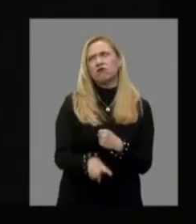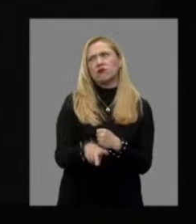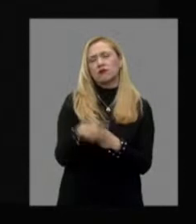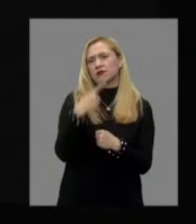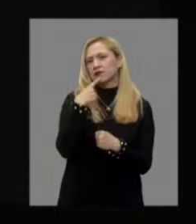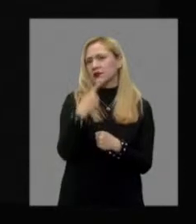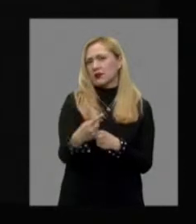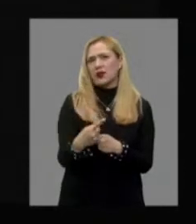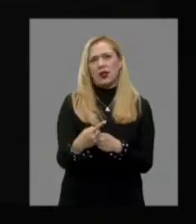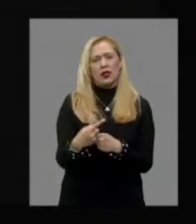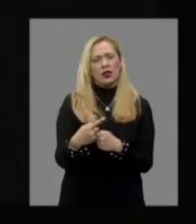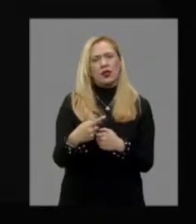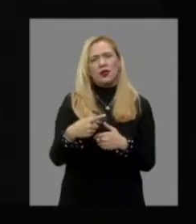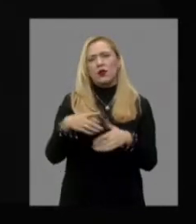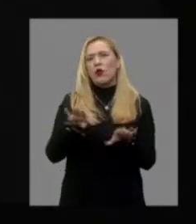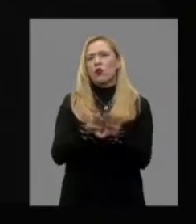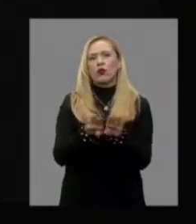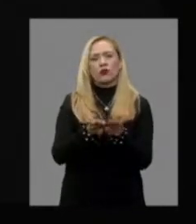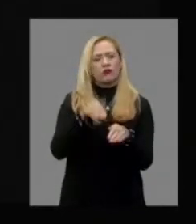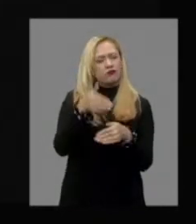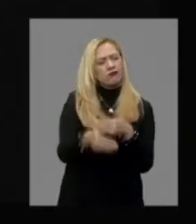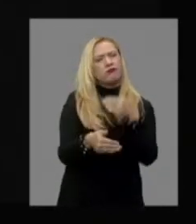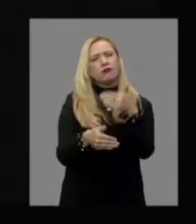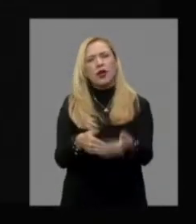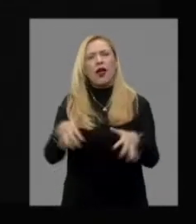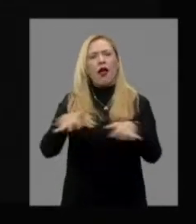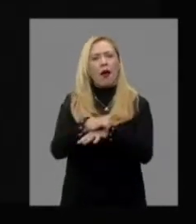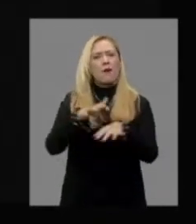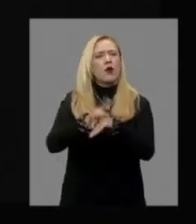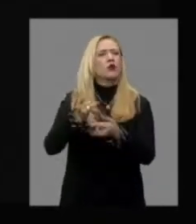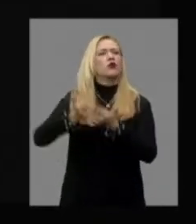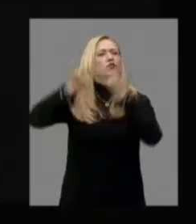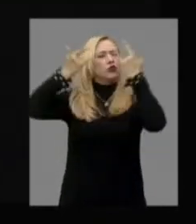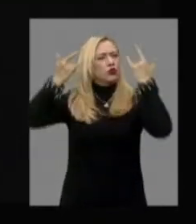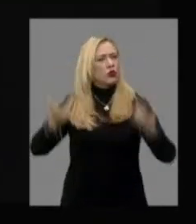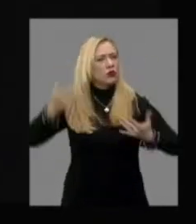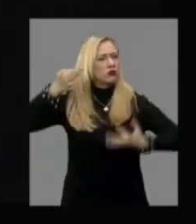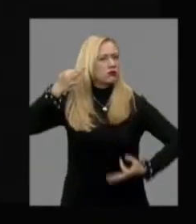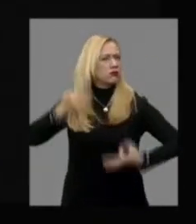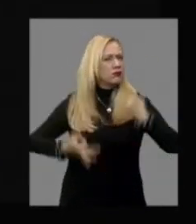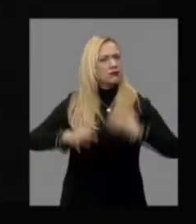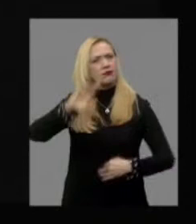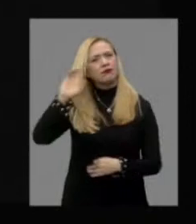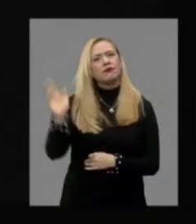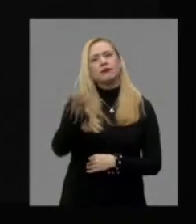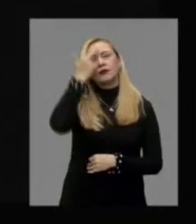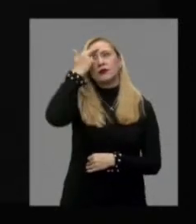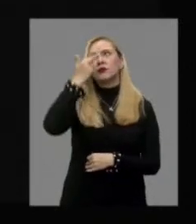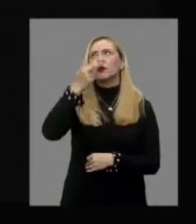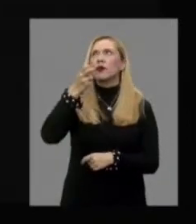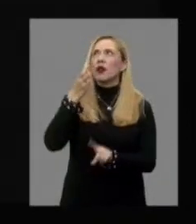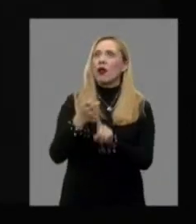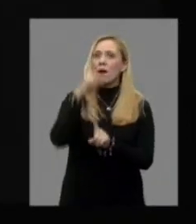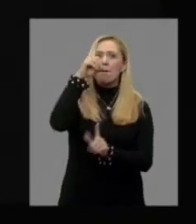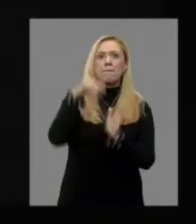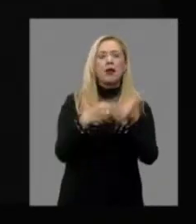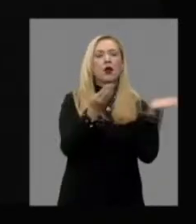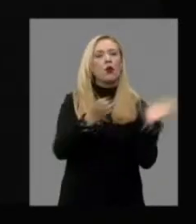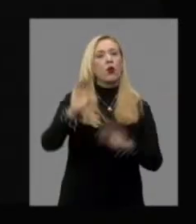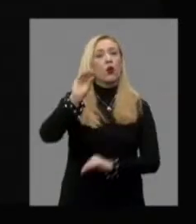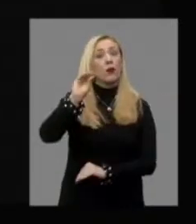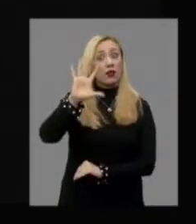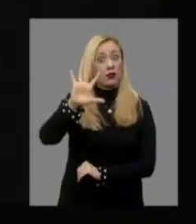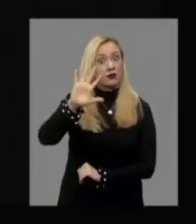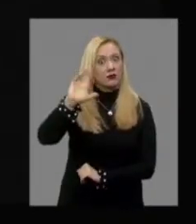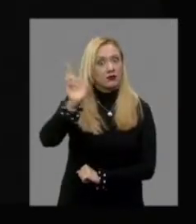se han señalado varios momentos o etapas de la justicia constitucional en México, como aquella después de la reforma de 1995